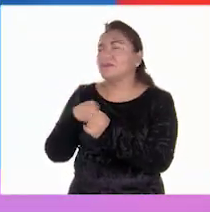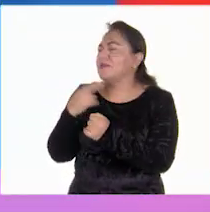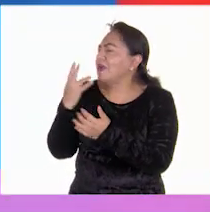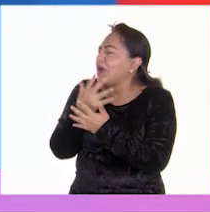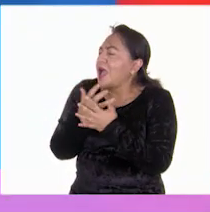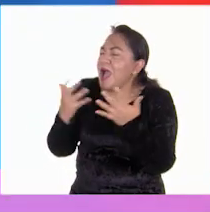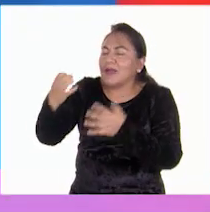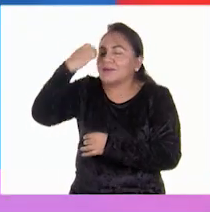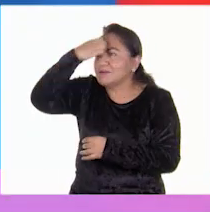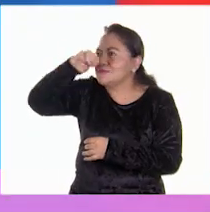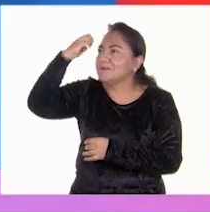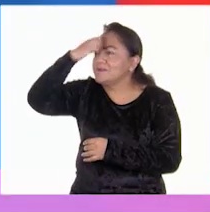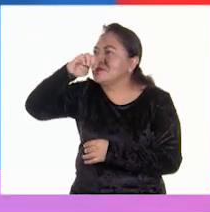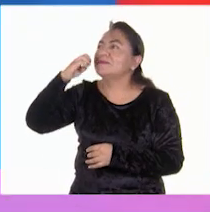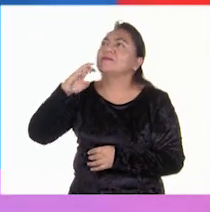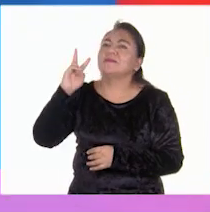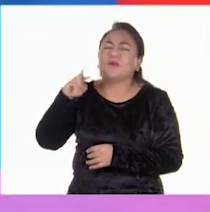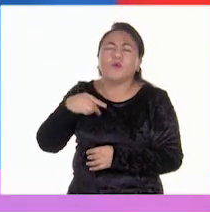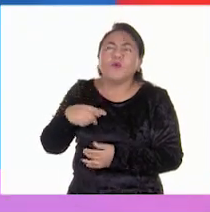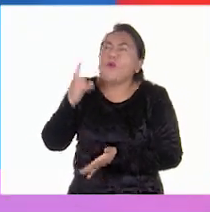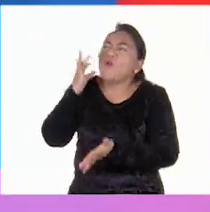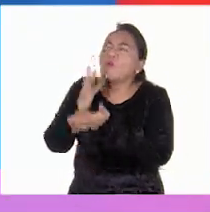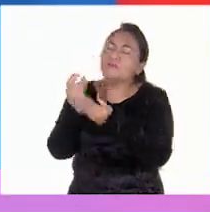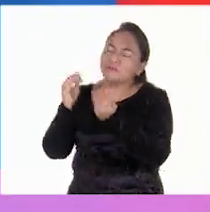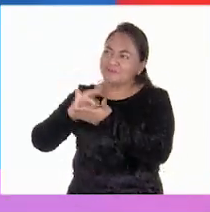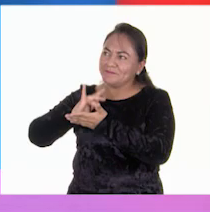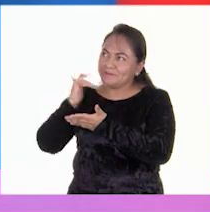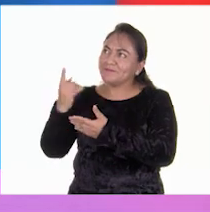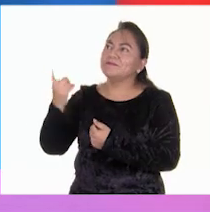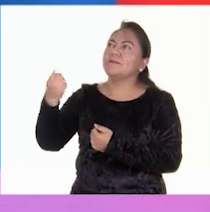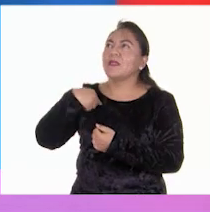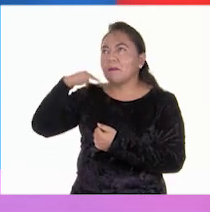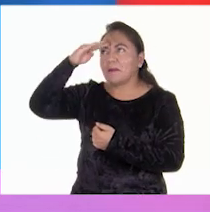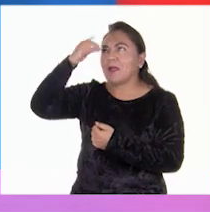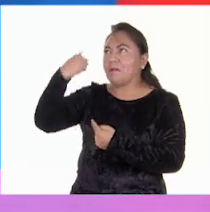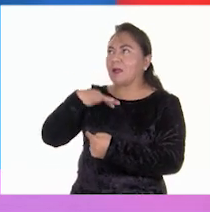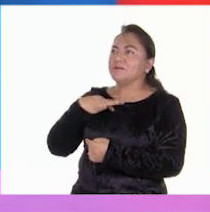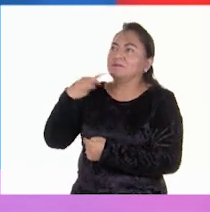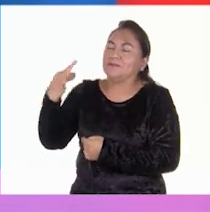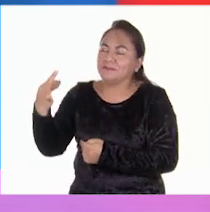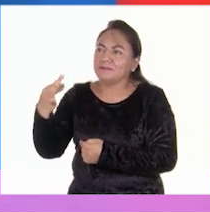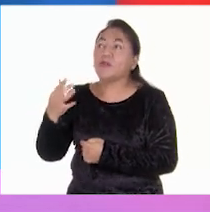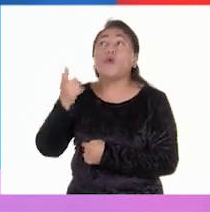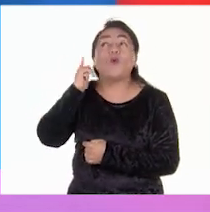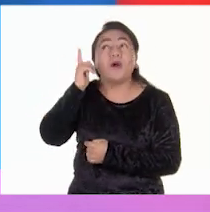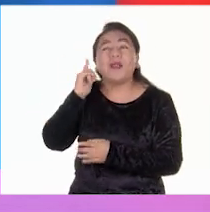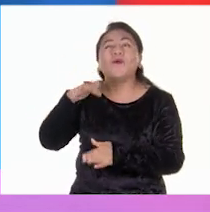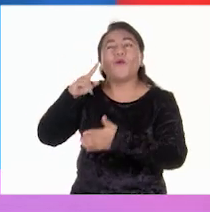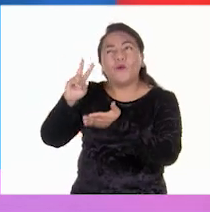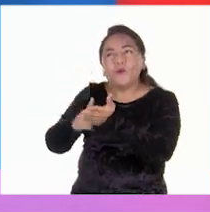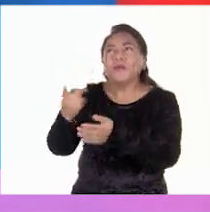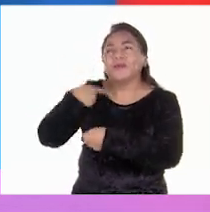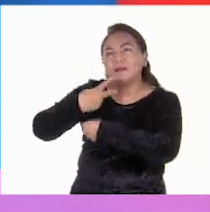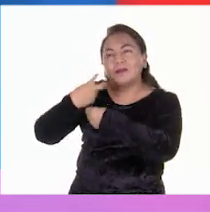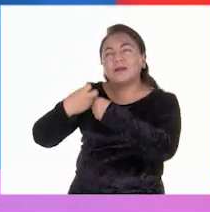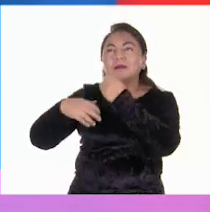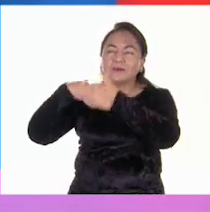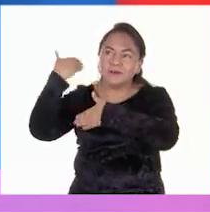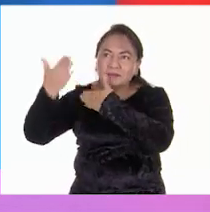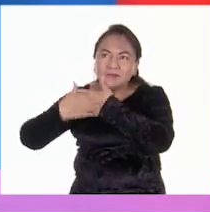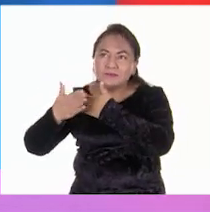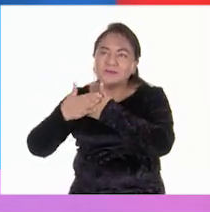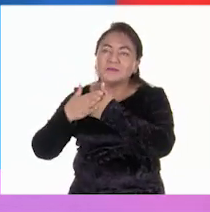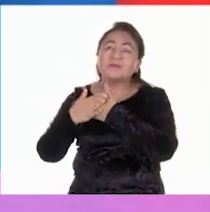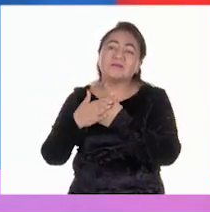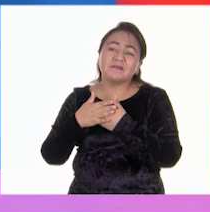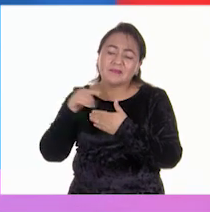gran experiencia única. Muchísimas gracias por pensar en mí. Ojalá que vuelvan a invitarme en otra ocasión